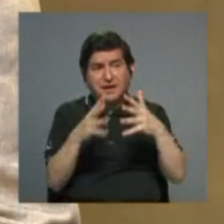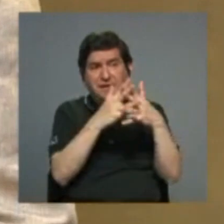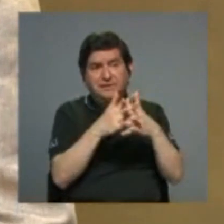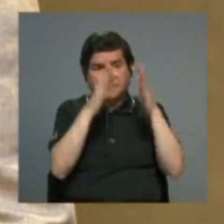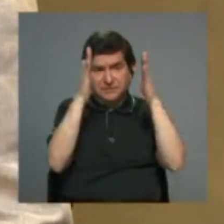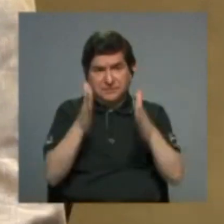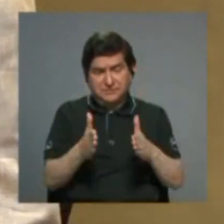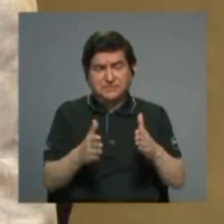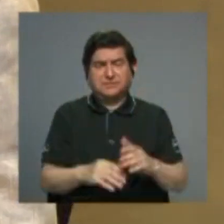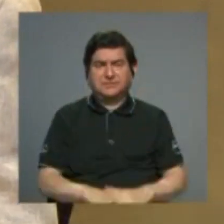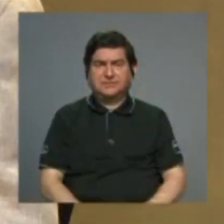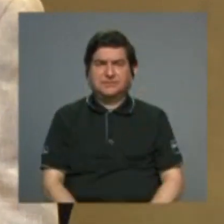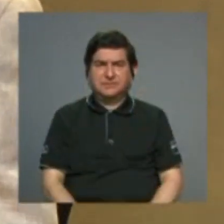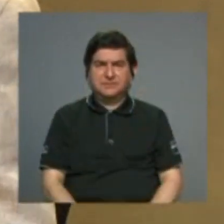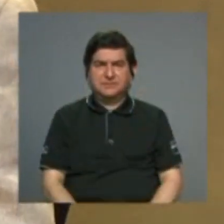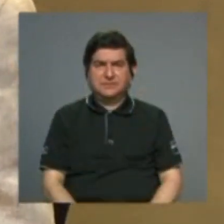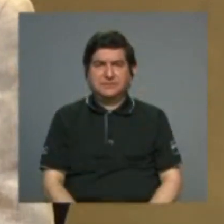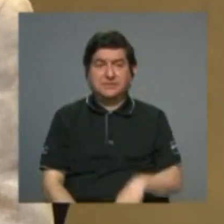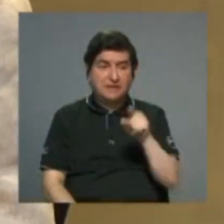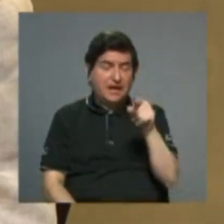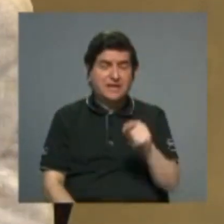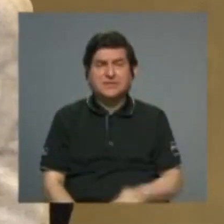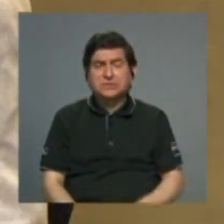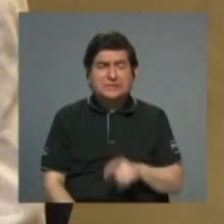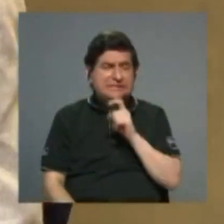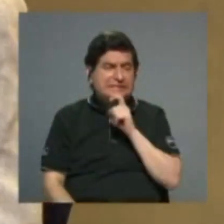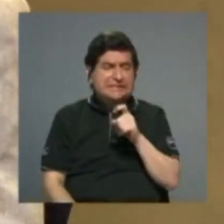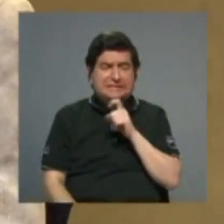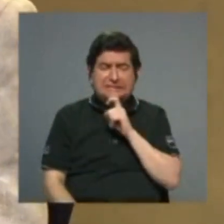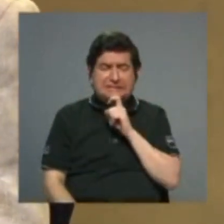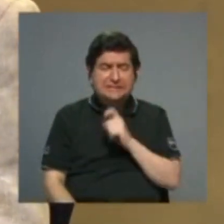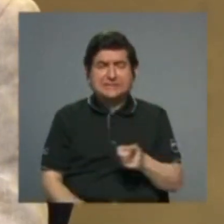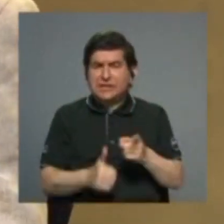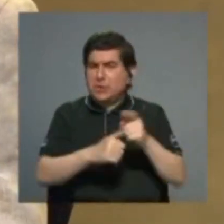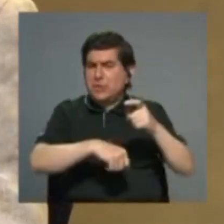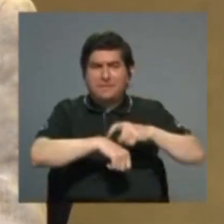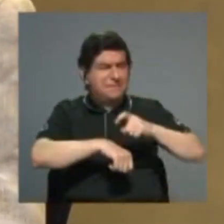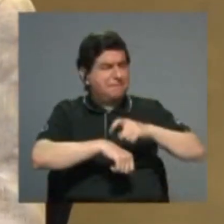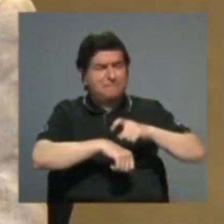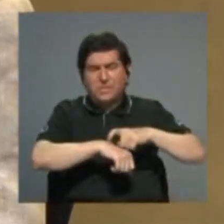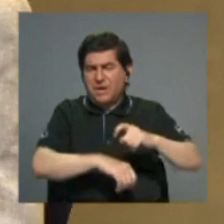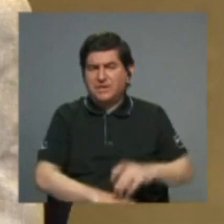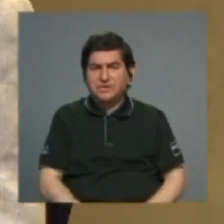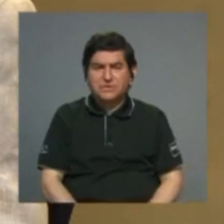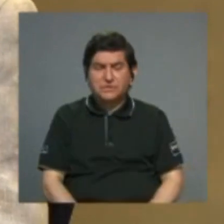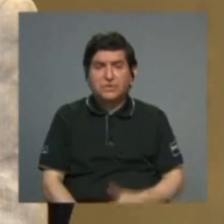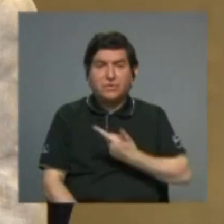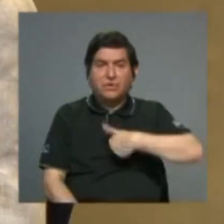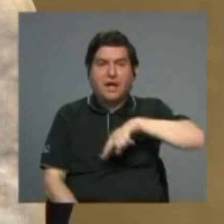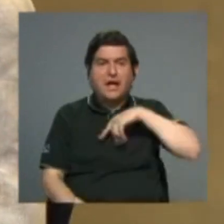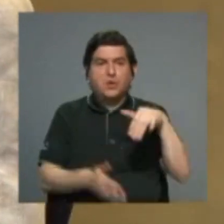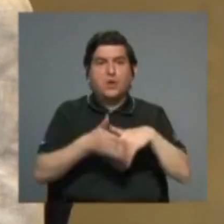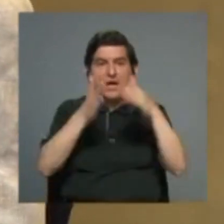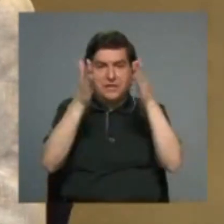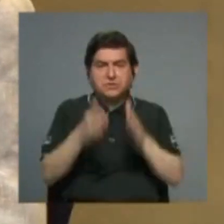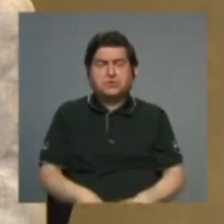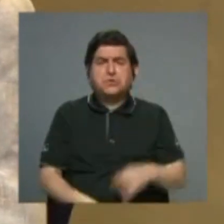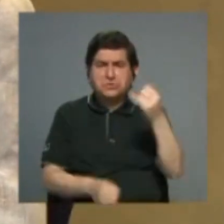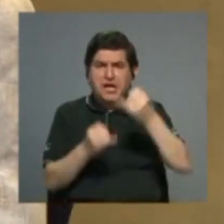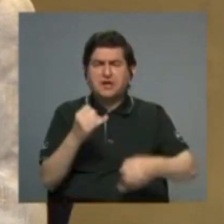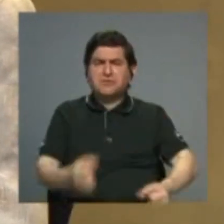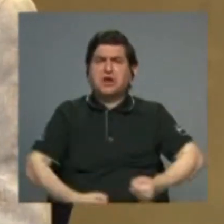norteamericanos, estadounidenses, y eso, aunque les costó trabajo inicialmente, pues a nuestros estudiantes, salieron